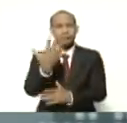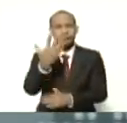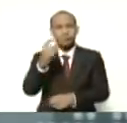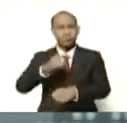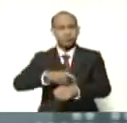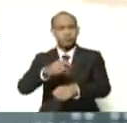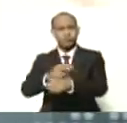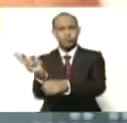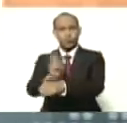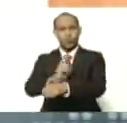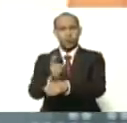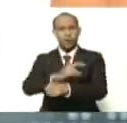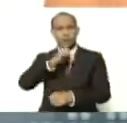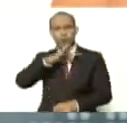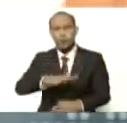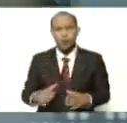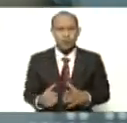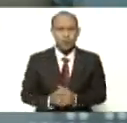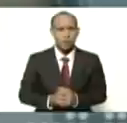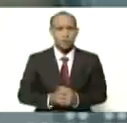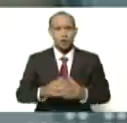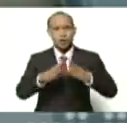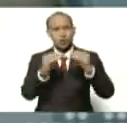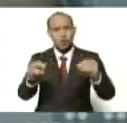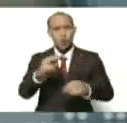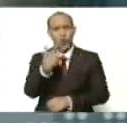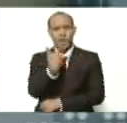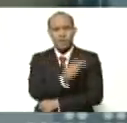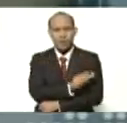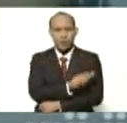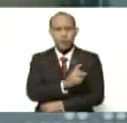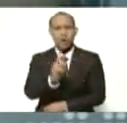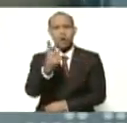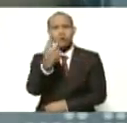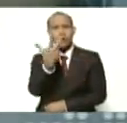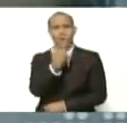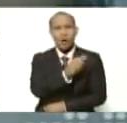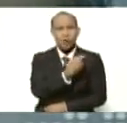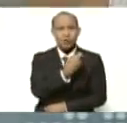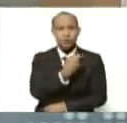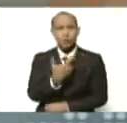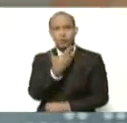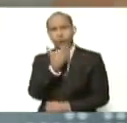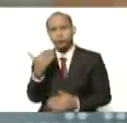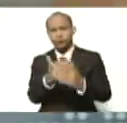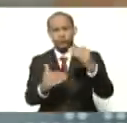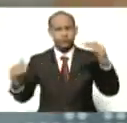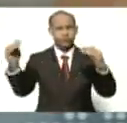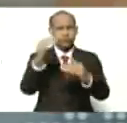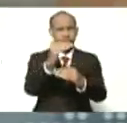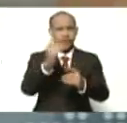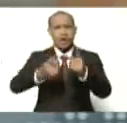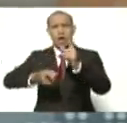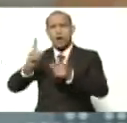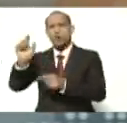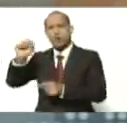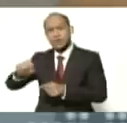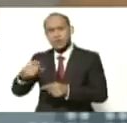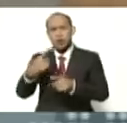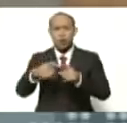récord todas las vacunas unas vacunas son mejores creo que otras para elevar te